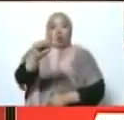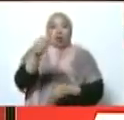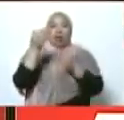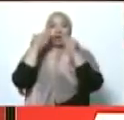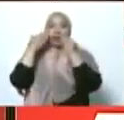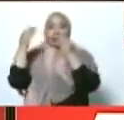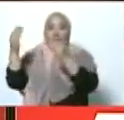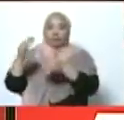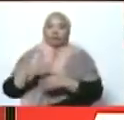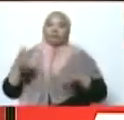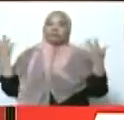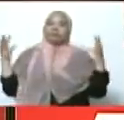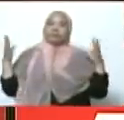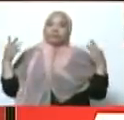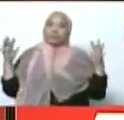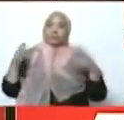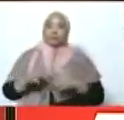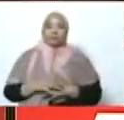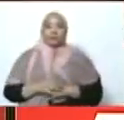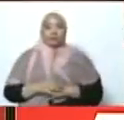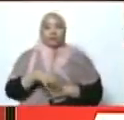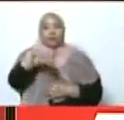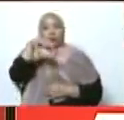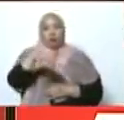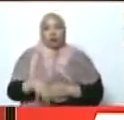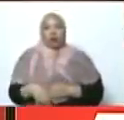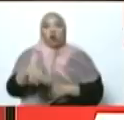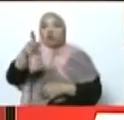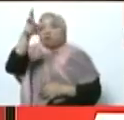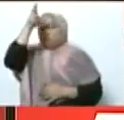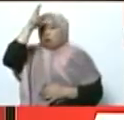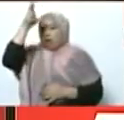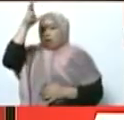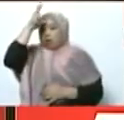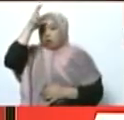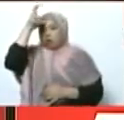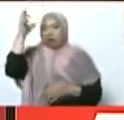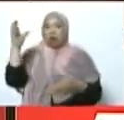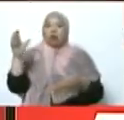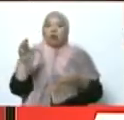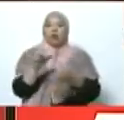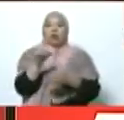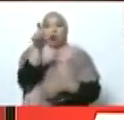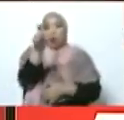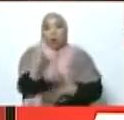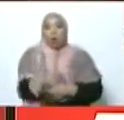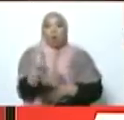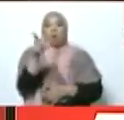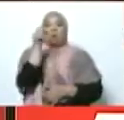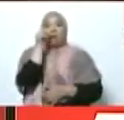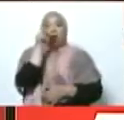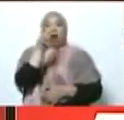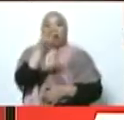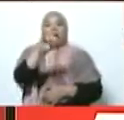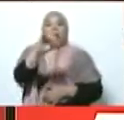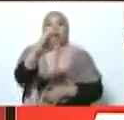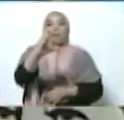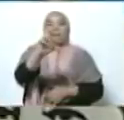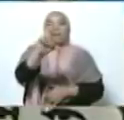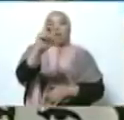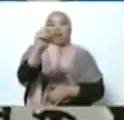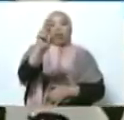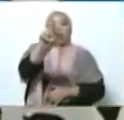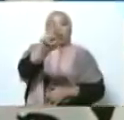Estado Guárico. Para el Estado Falcón, el compañero Víctor Clark, actual